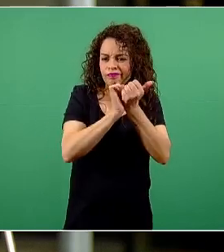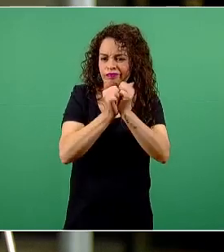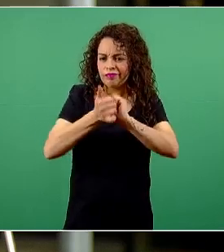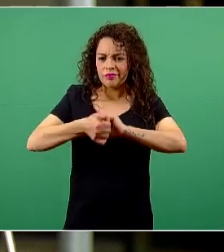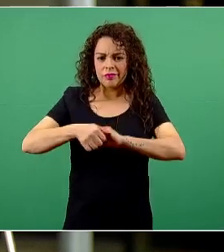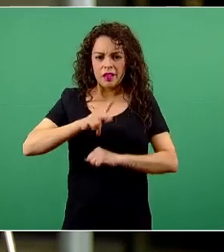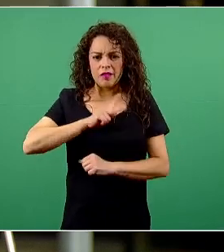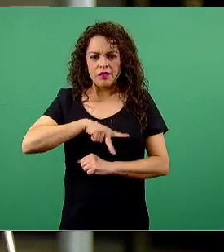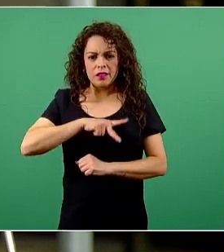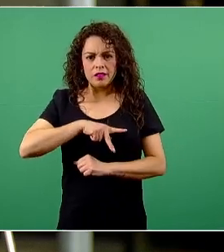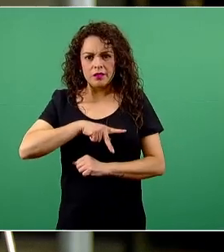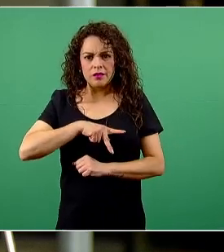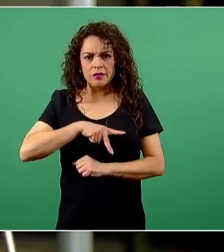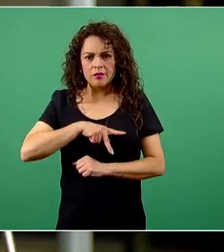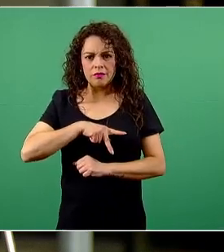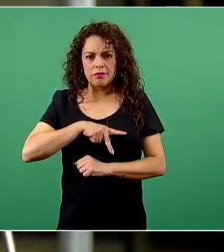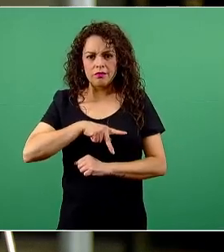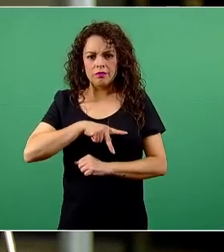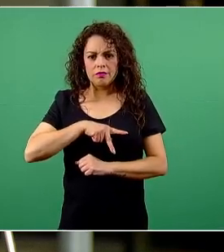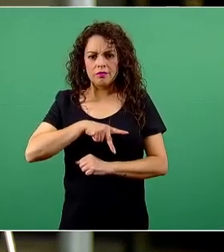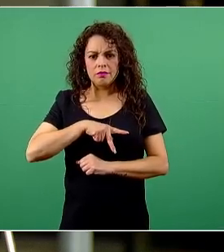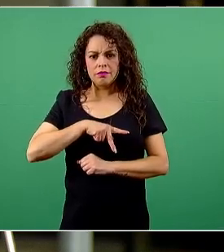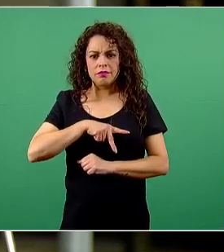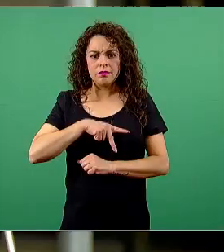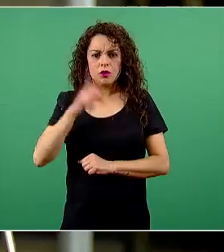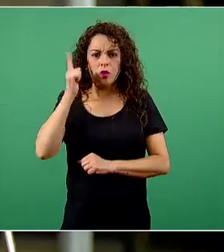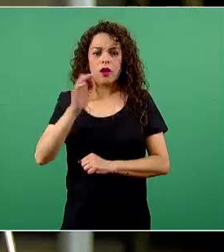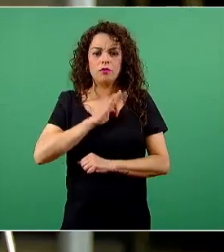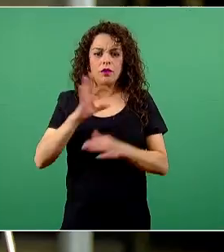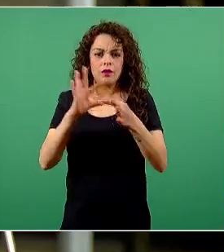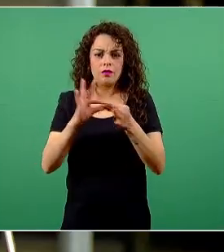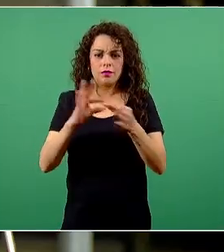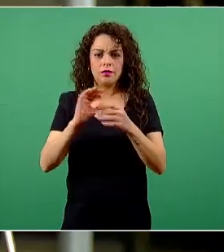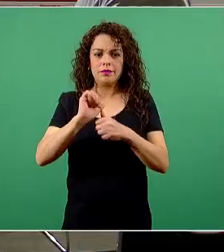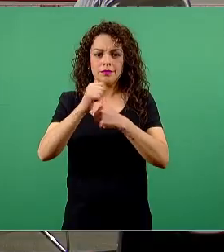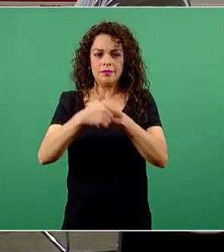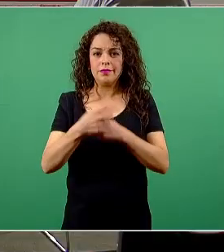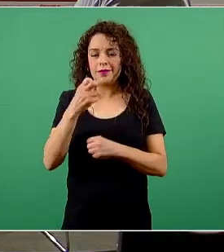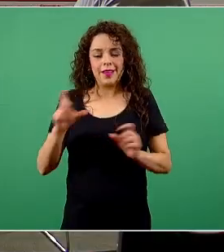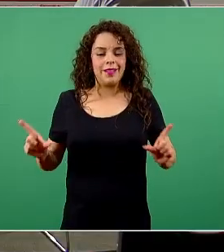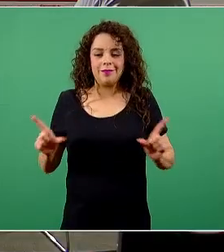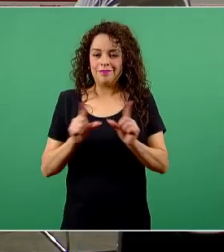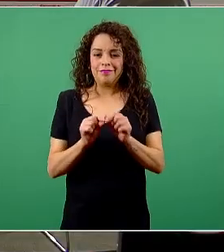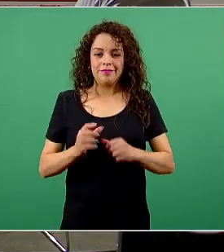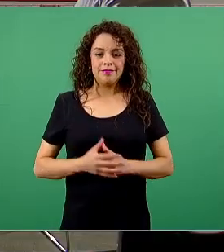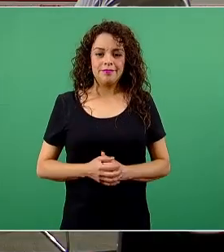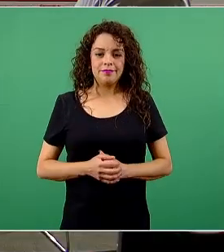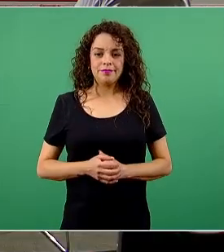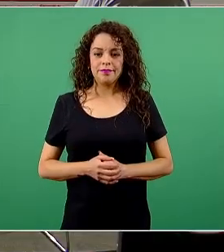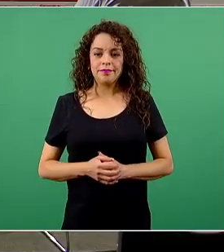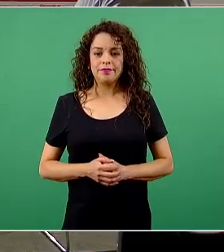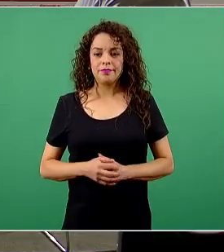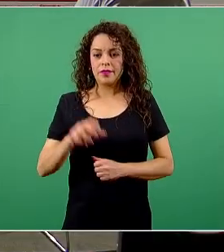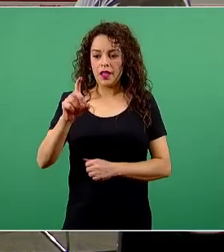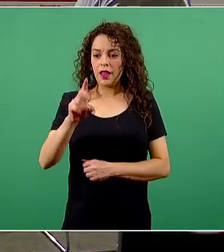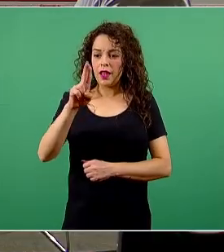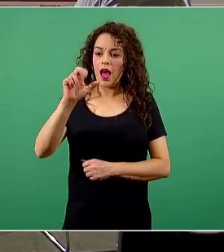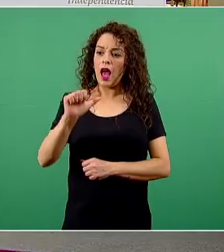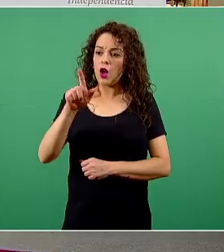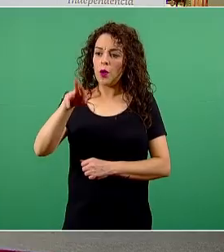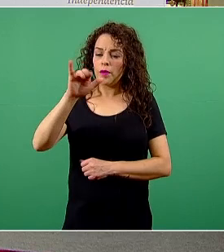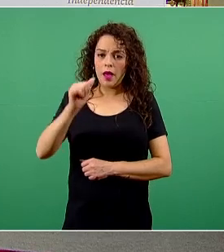han estado saliendo, a ver si nos pueden comentar algo rápidamente. Bien. Doctor Alomía.